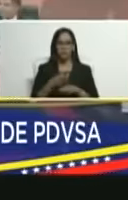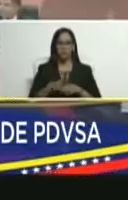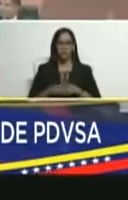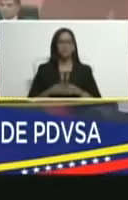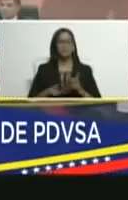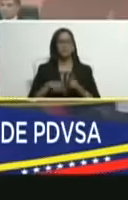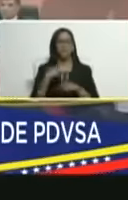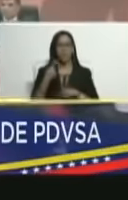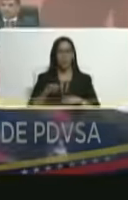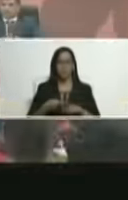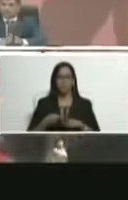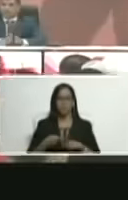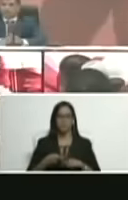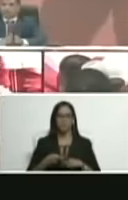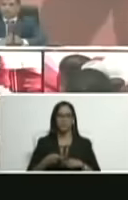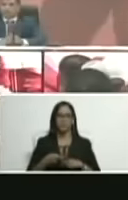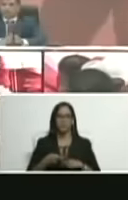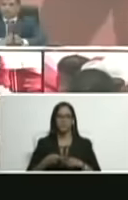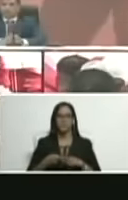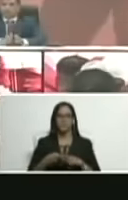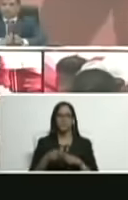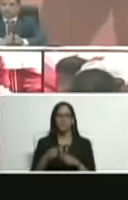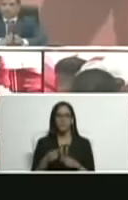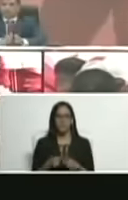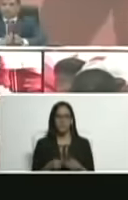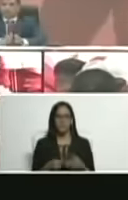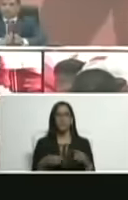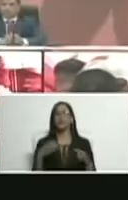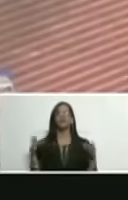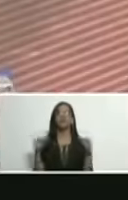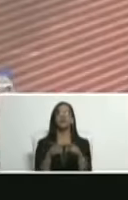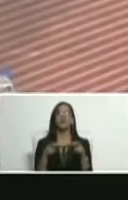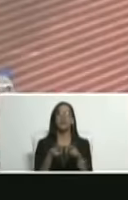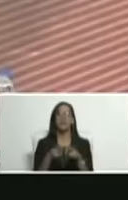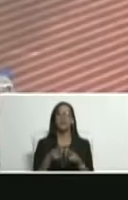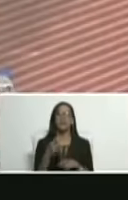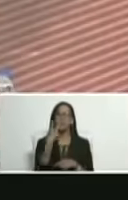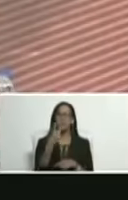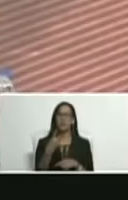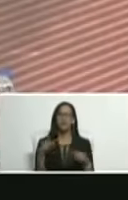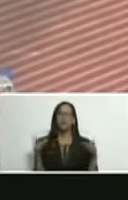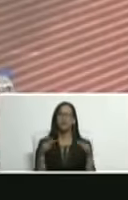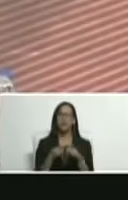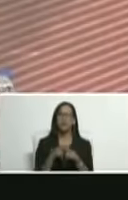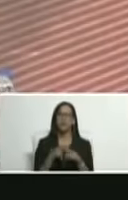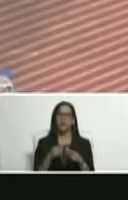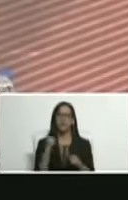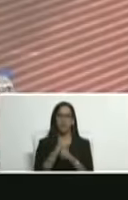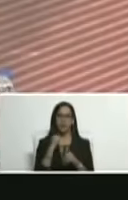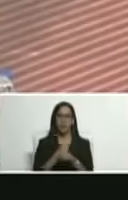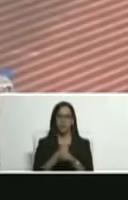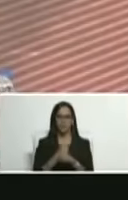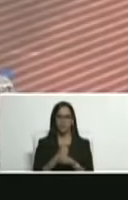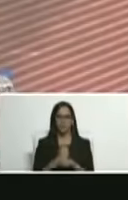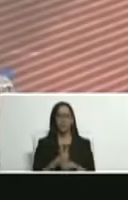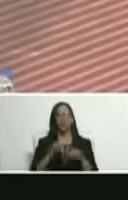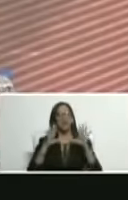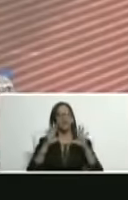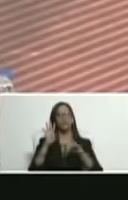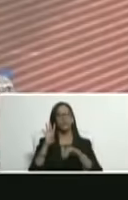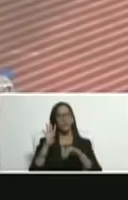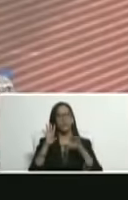Luego se han realizado este año 2 reuniones de trabajo, el 19 de marzo del